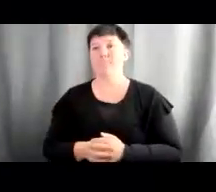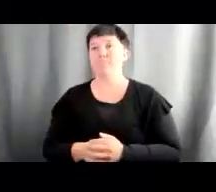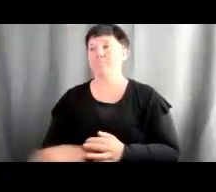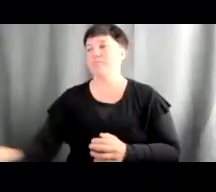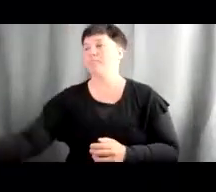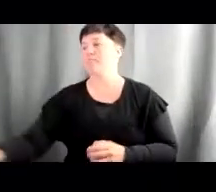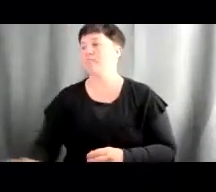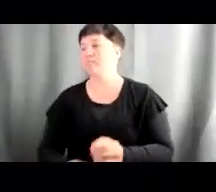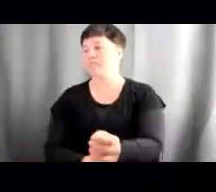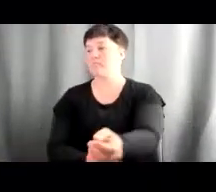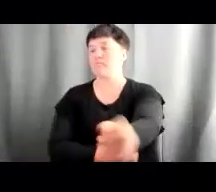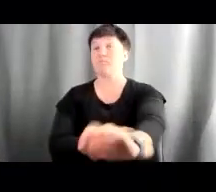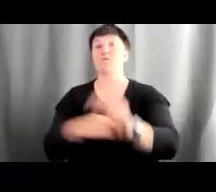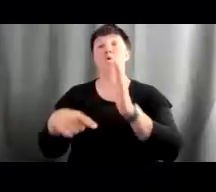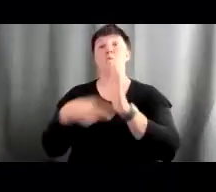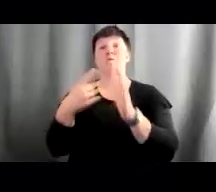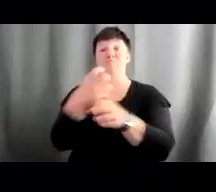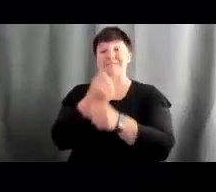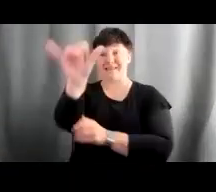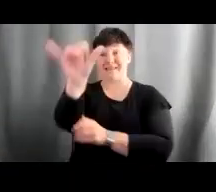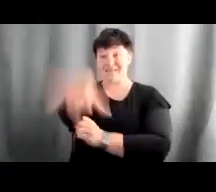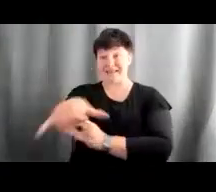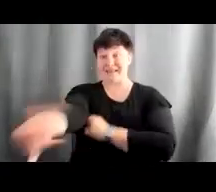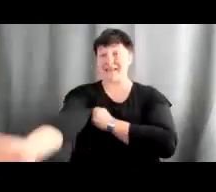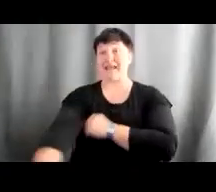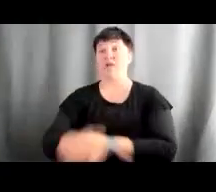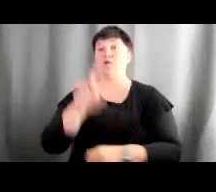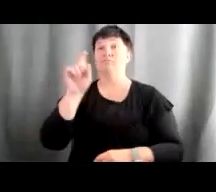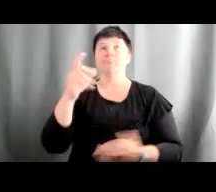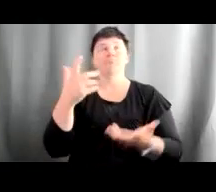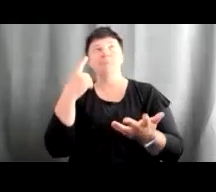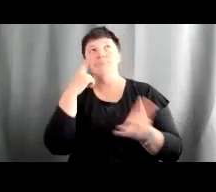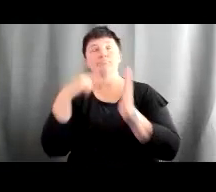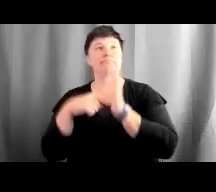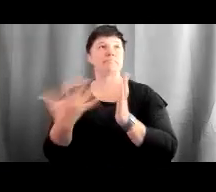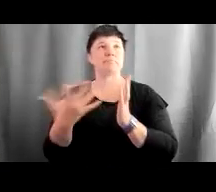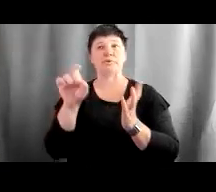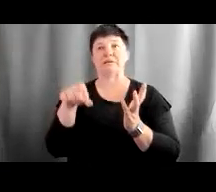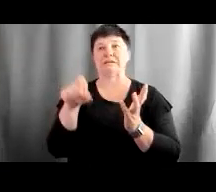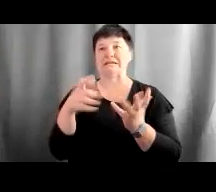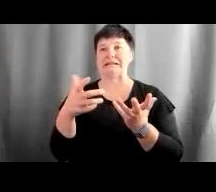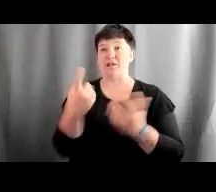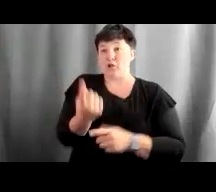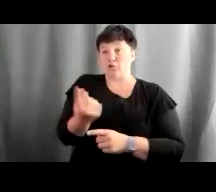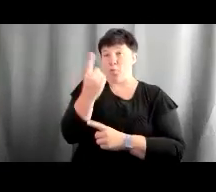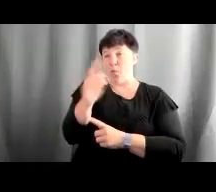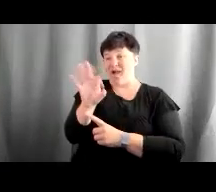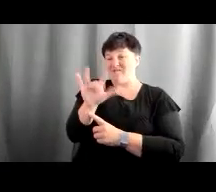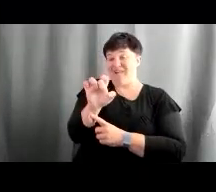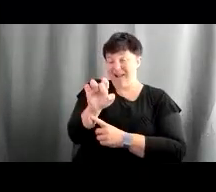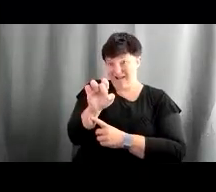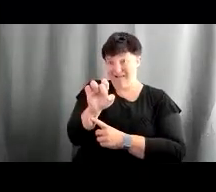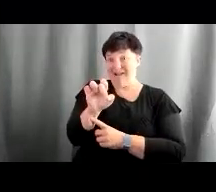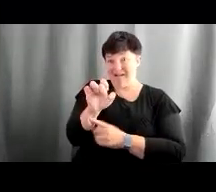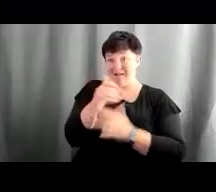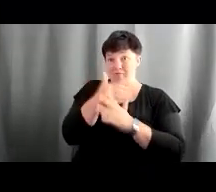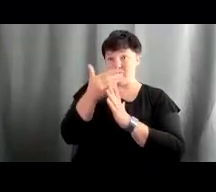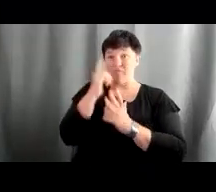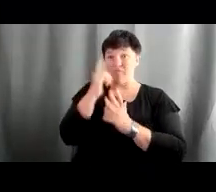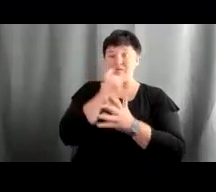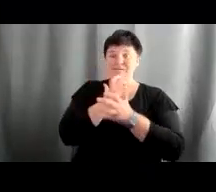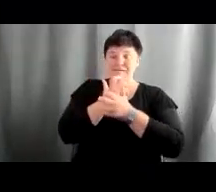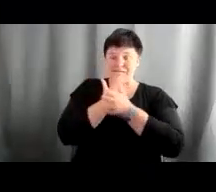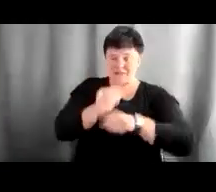que la tomas, digamos que necesitas tomar... Hay un archivo prácticamente para todas las noches, que el